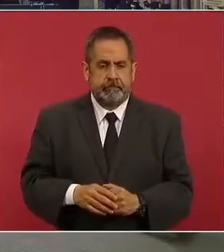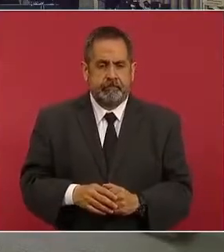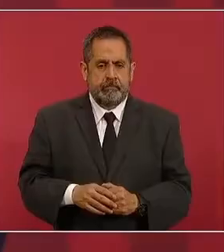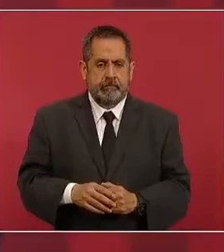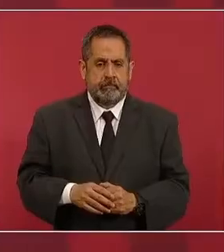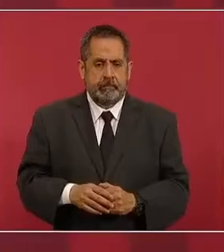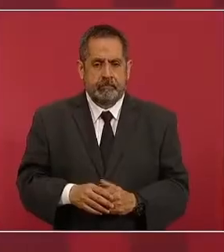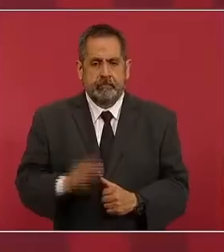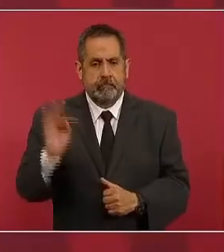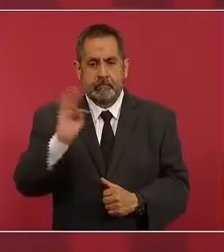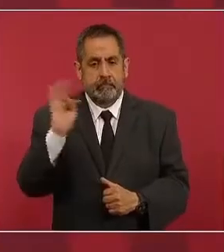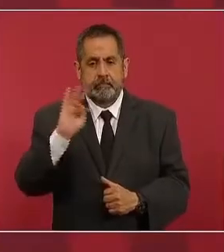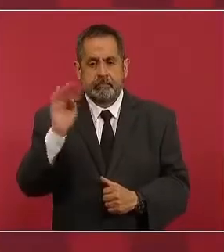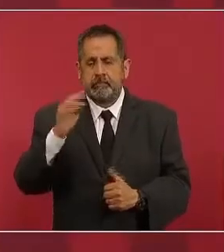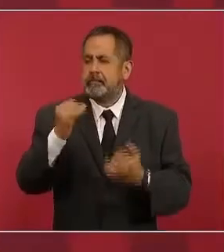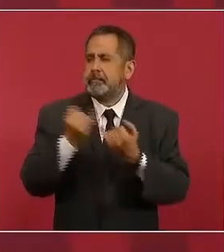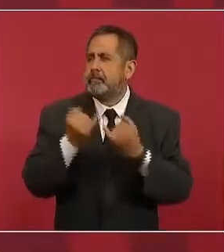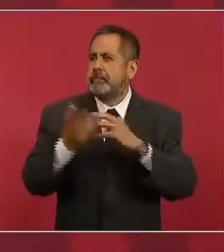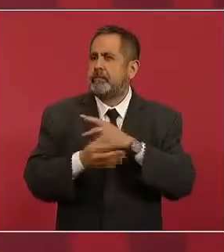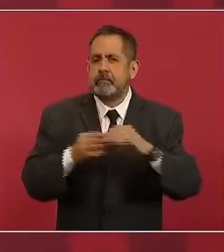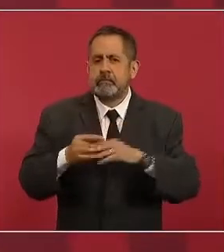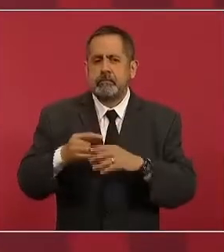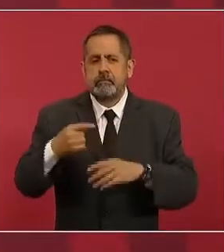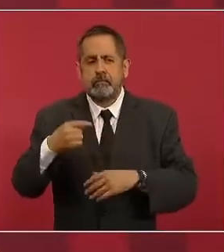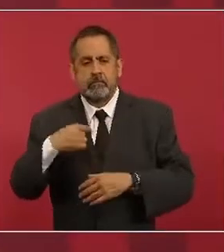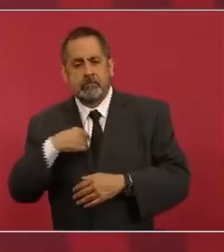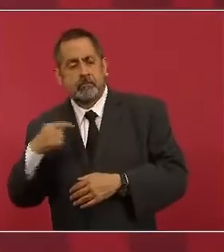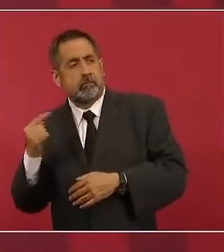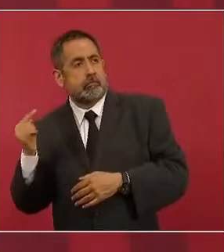yo voy a Estados Unidos